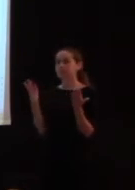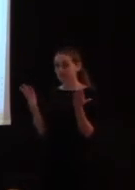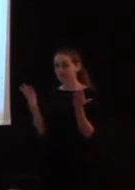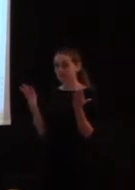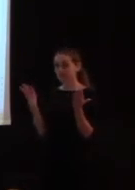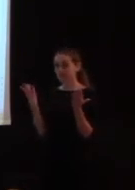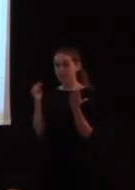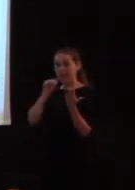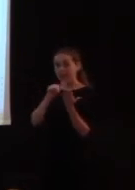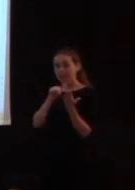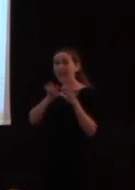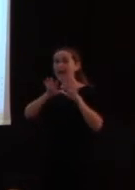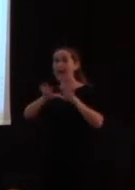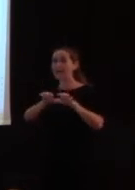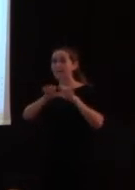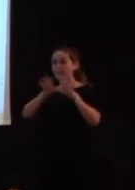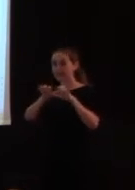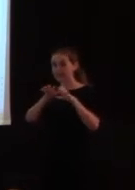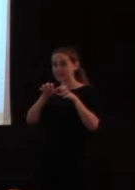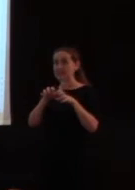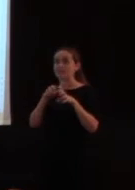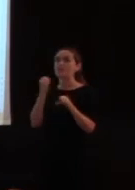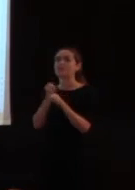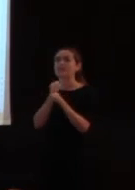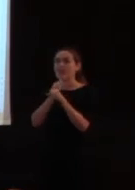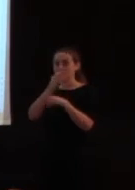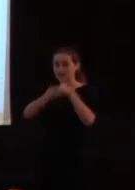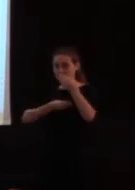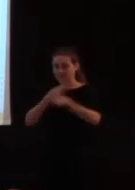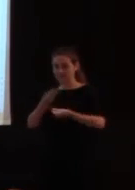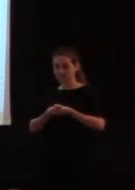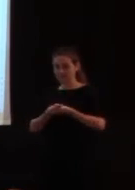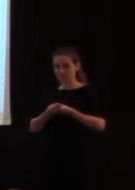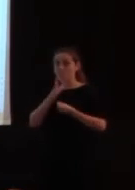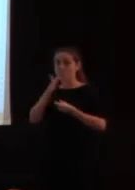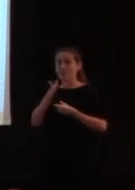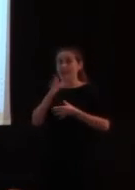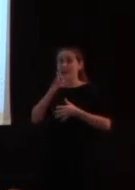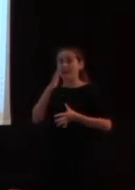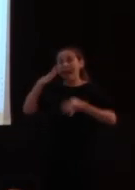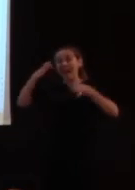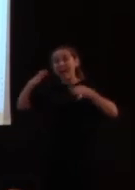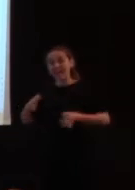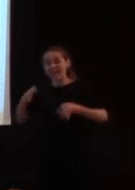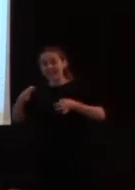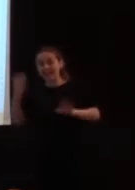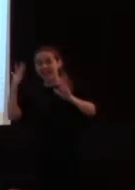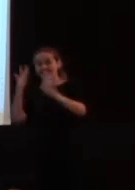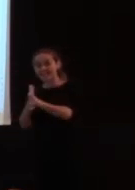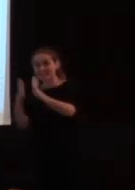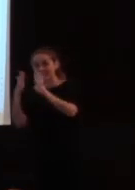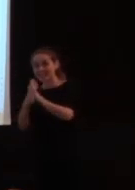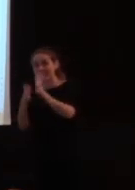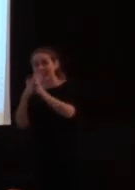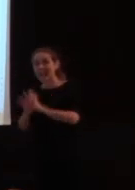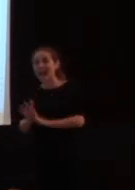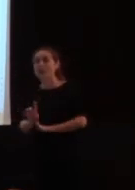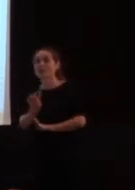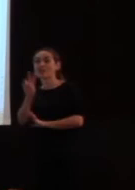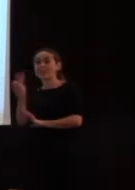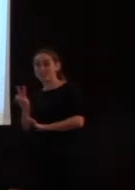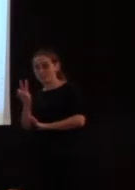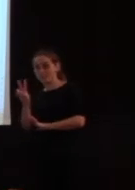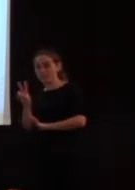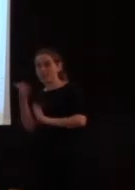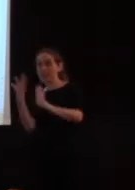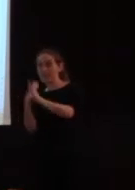realmente aprendieron sobre el trabajo que habían hecho. Cuando lo tenían que explicar de verdad para que el pequeño hiciera un dossier a su